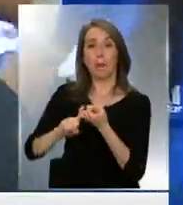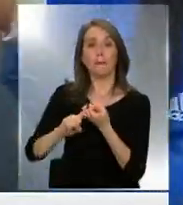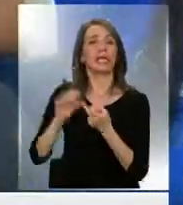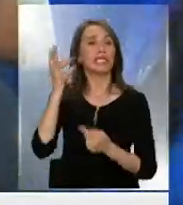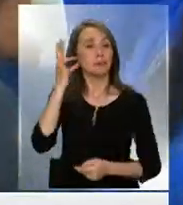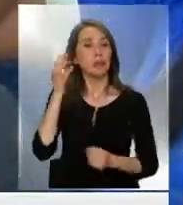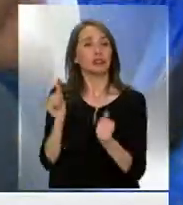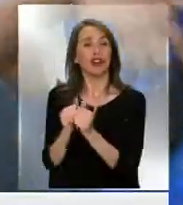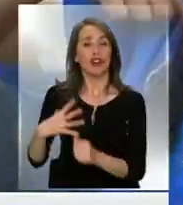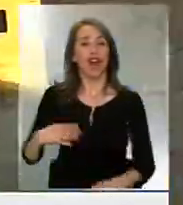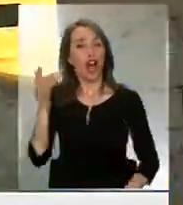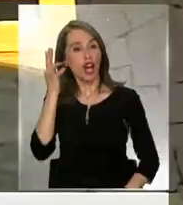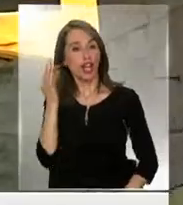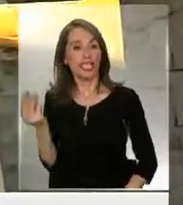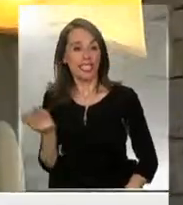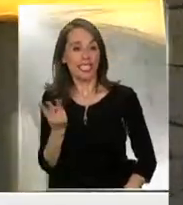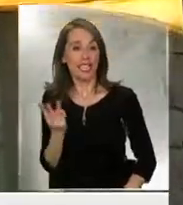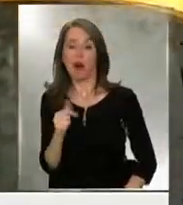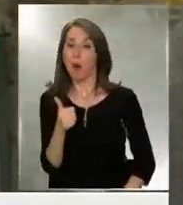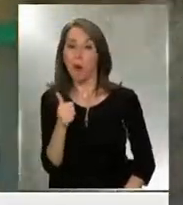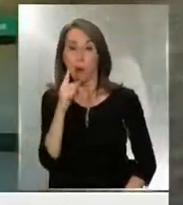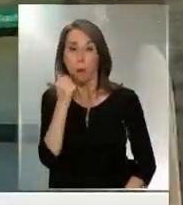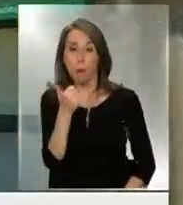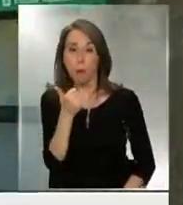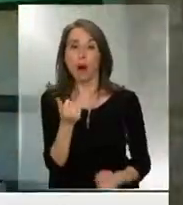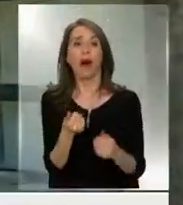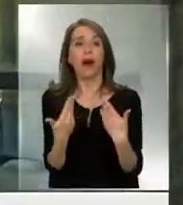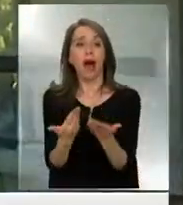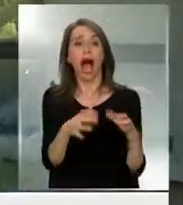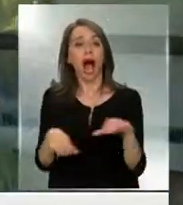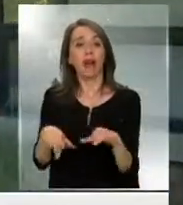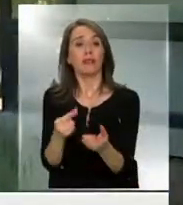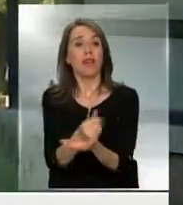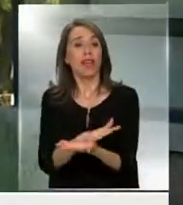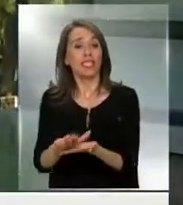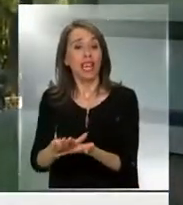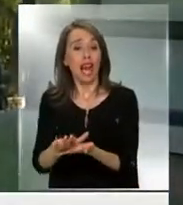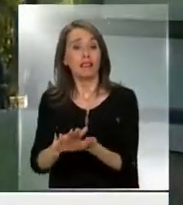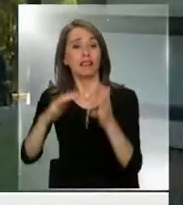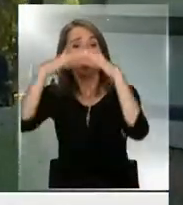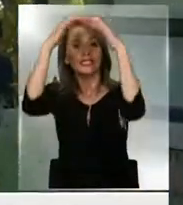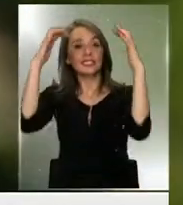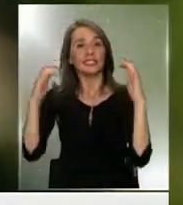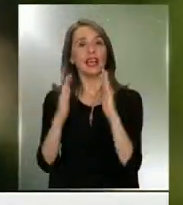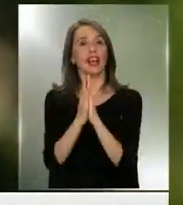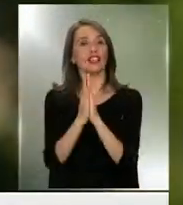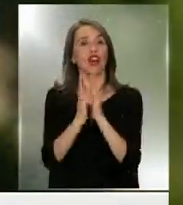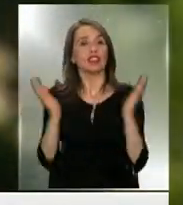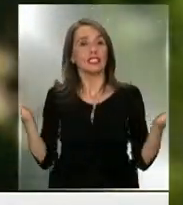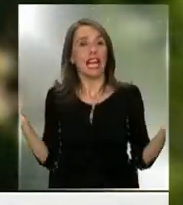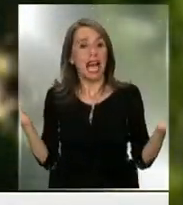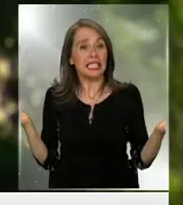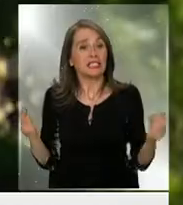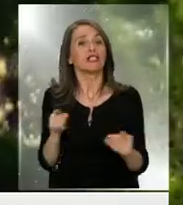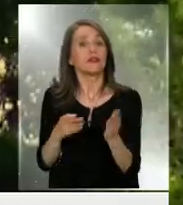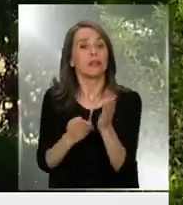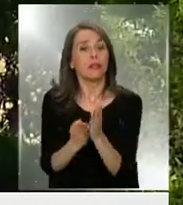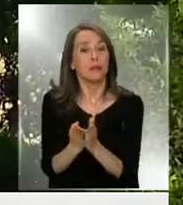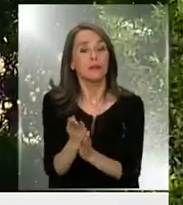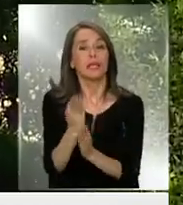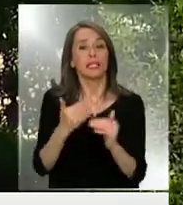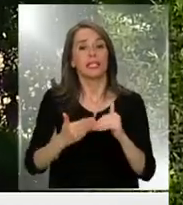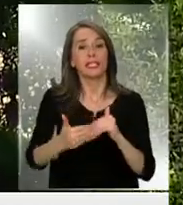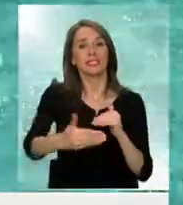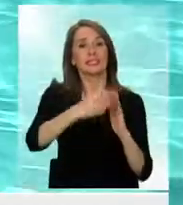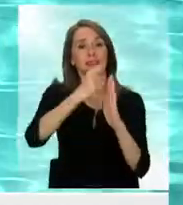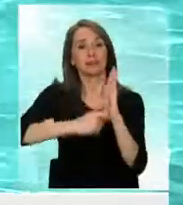hija y excelente. Múltiples actividades gratuitas que se están desarrollando en el Cerro San Cristóbal y que dan inicio a una nueva